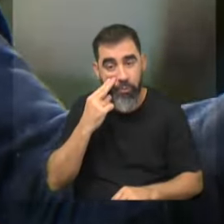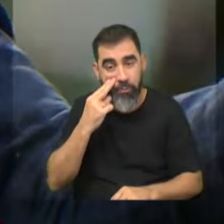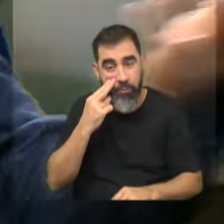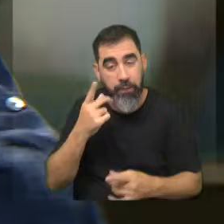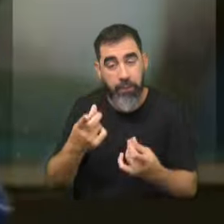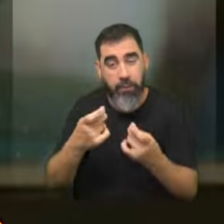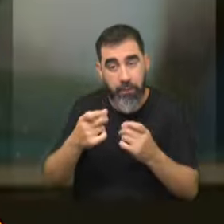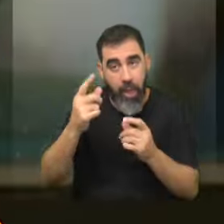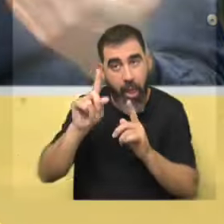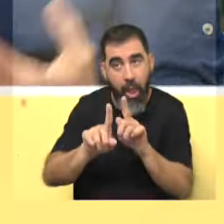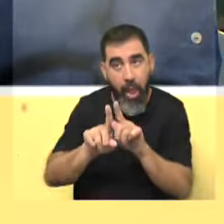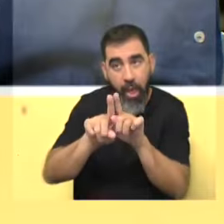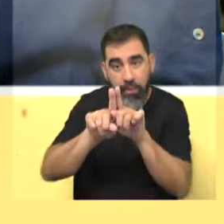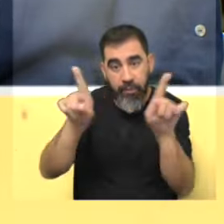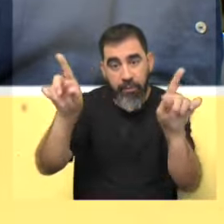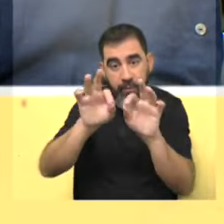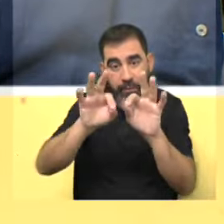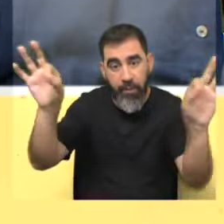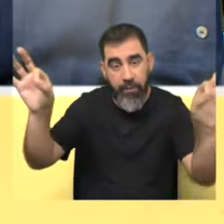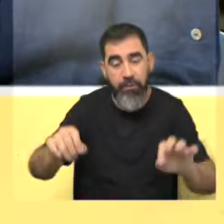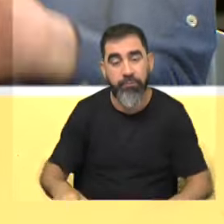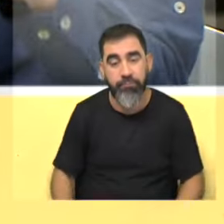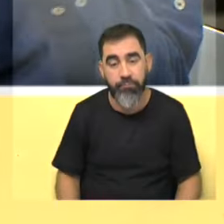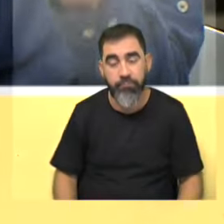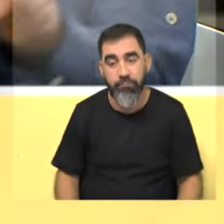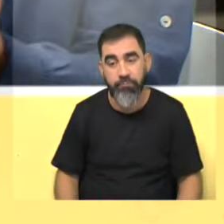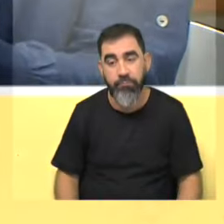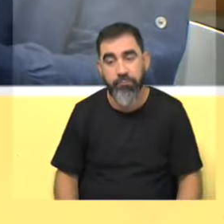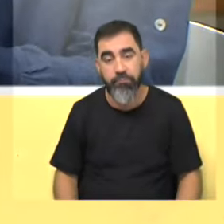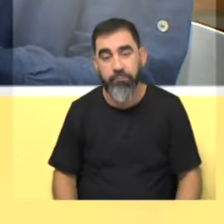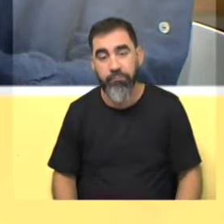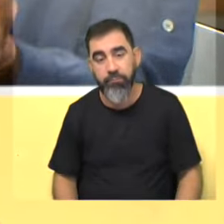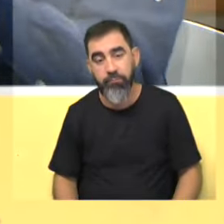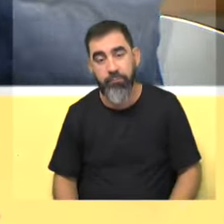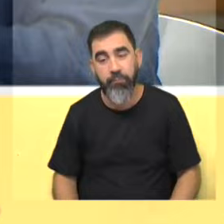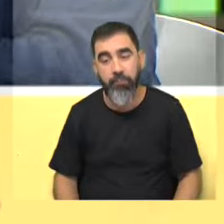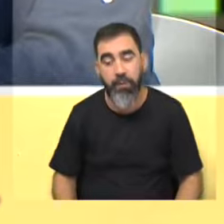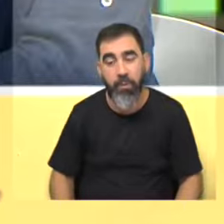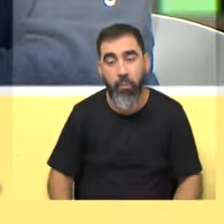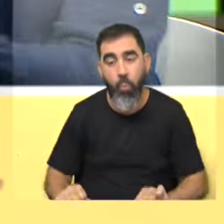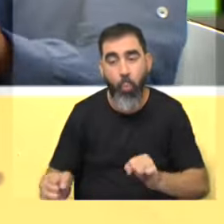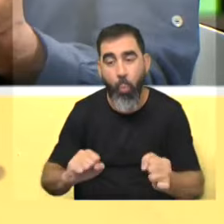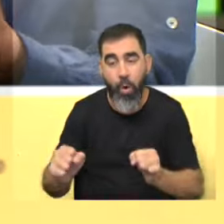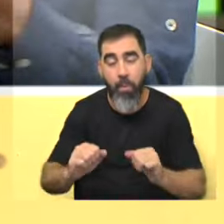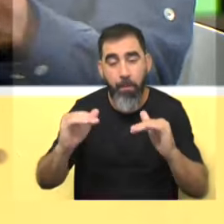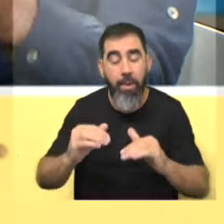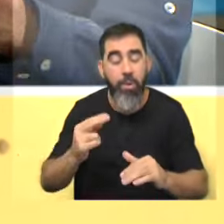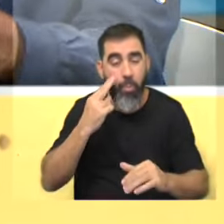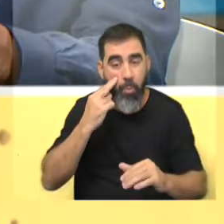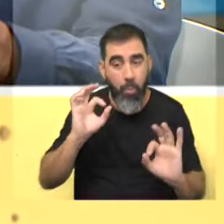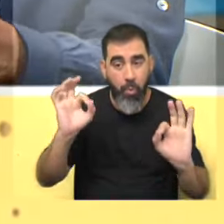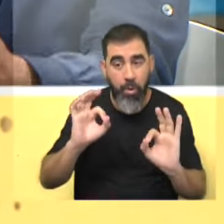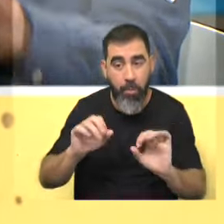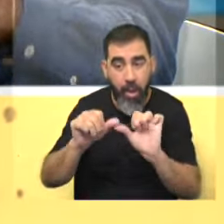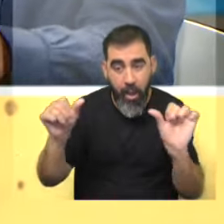antenas son grandes para esas frecuencias. Y cuanto menos partes móviles ponga, menos probabilidad de fracaso. Digo, cada cosa que uno